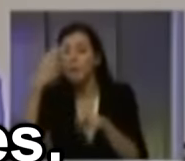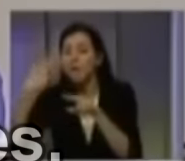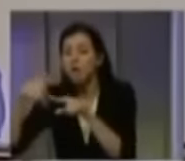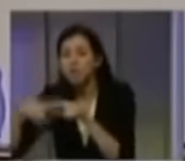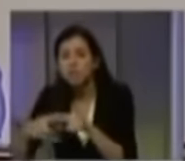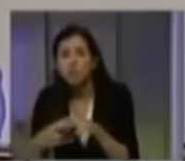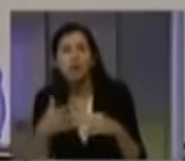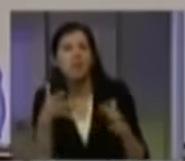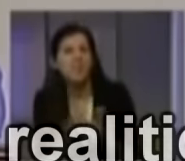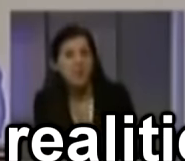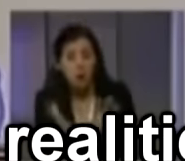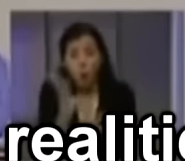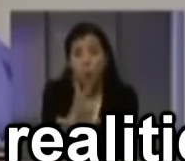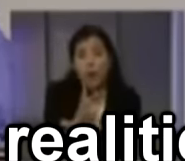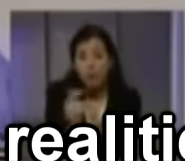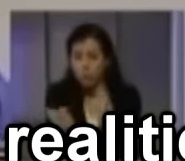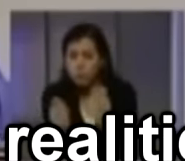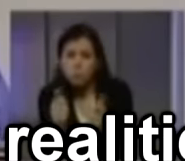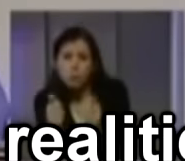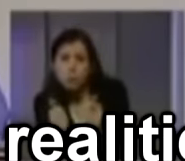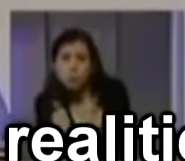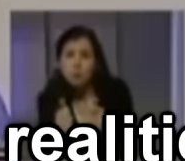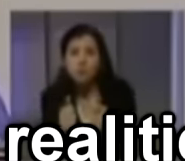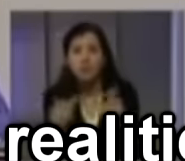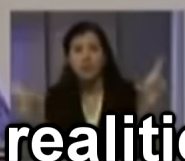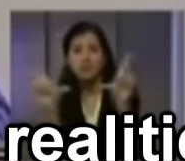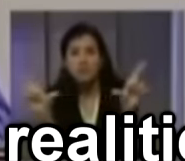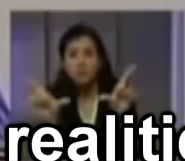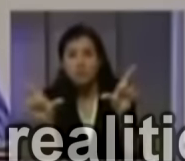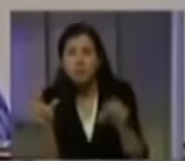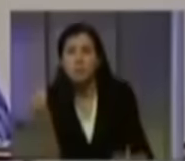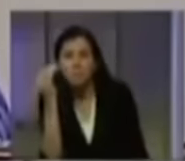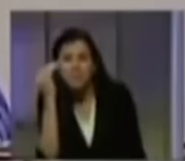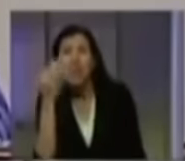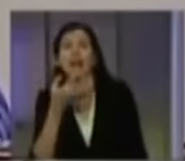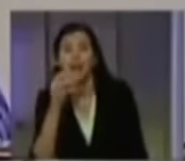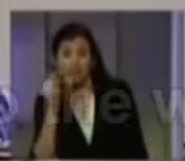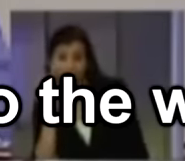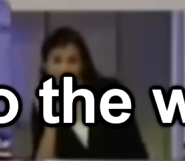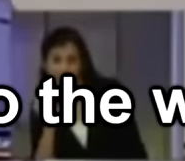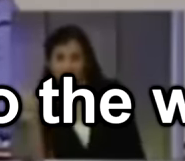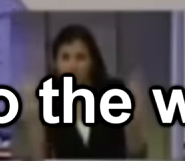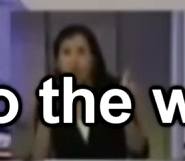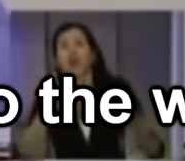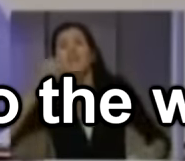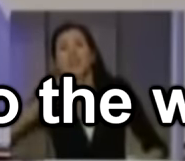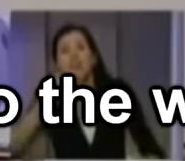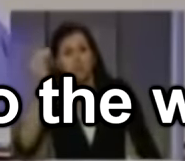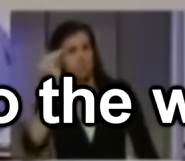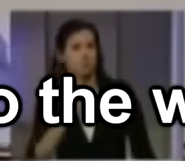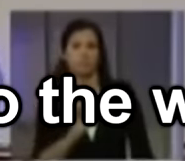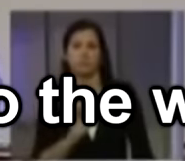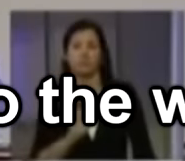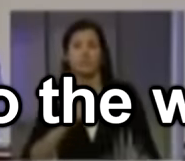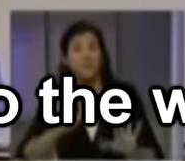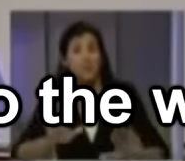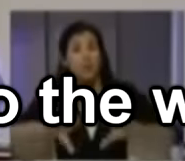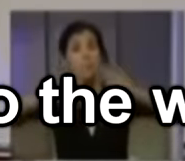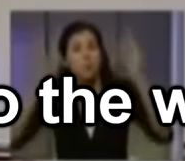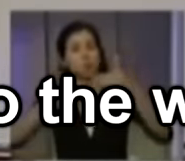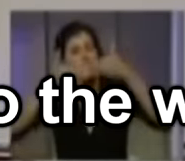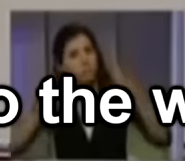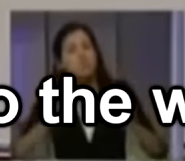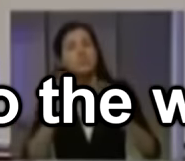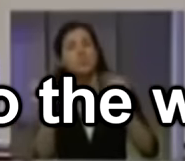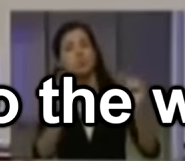juegos, que le crean realidades virtuales. Este debate hay que abrirlo en el mundo y